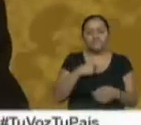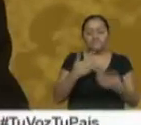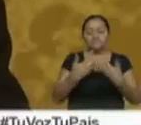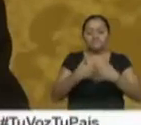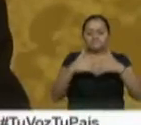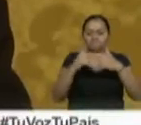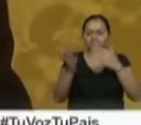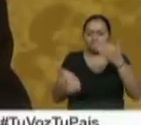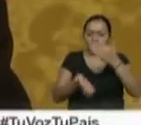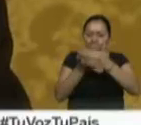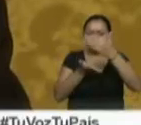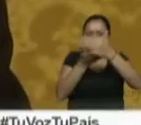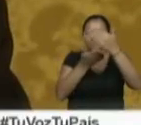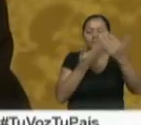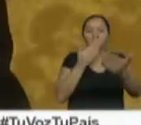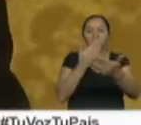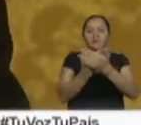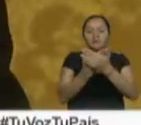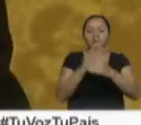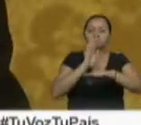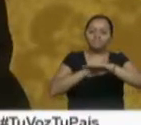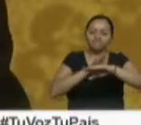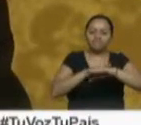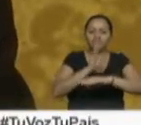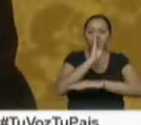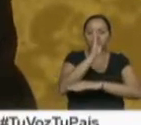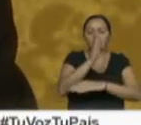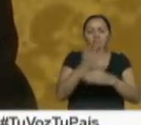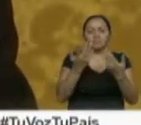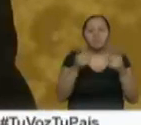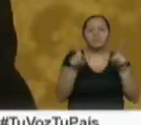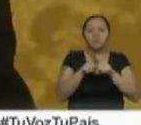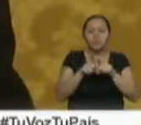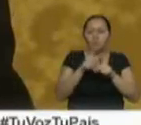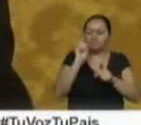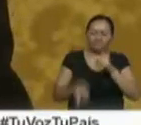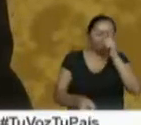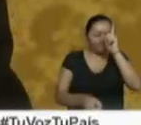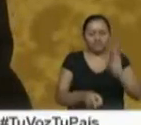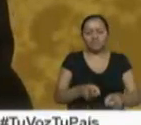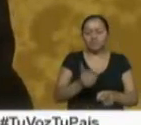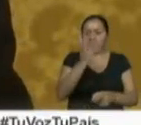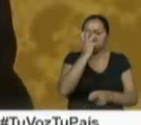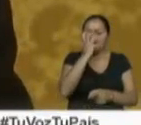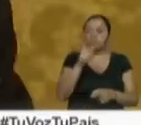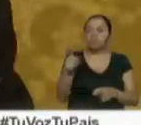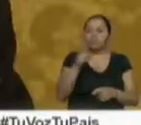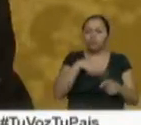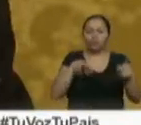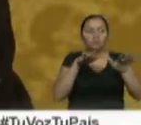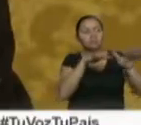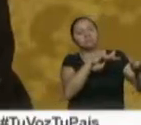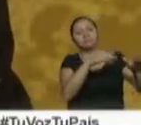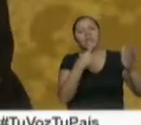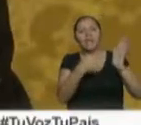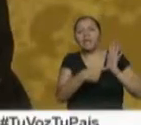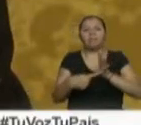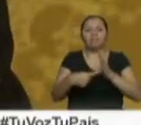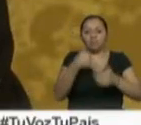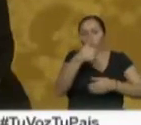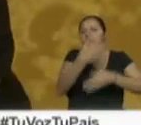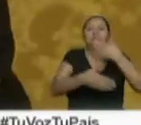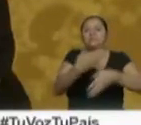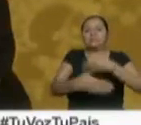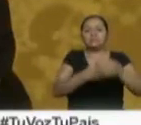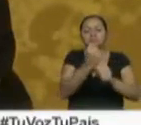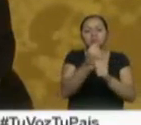impulsor, provocador, incitador, fustigador, inspirador del cambio en la vida y la esperanza de